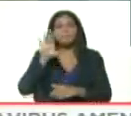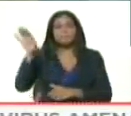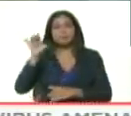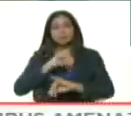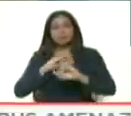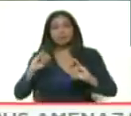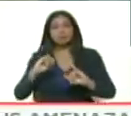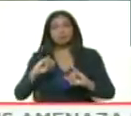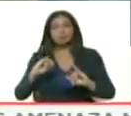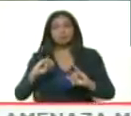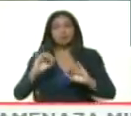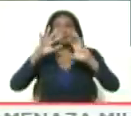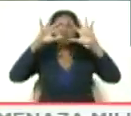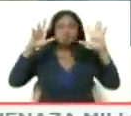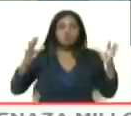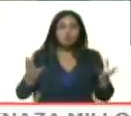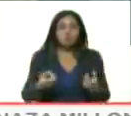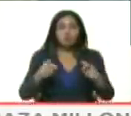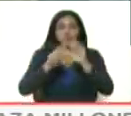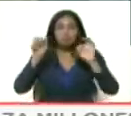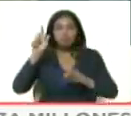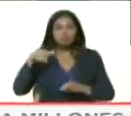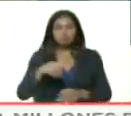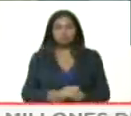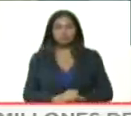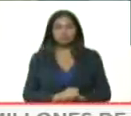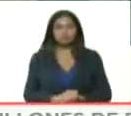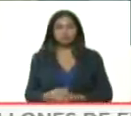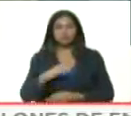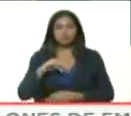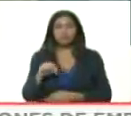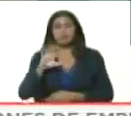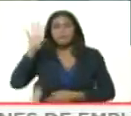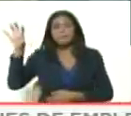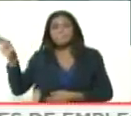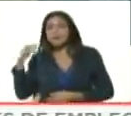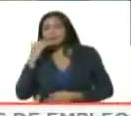de esta pandemia global, pero también tenemos países vecinos que